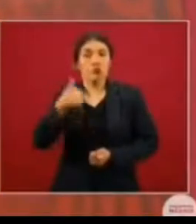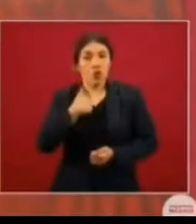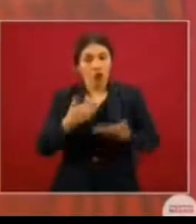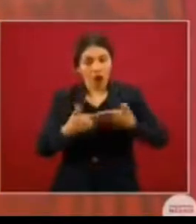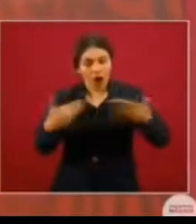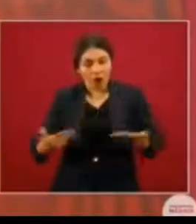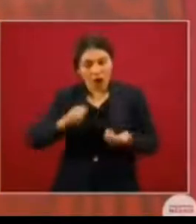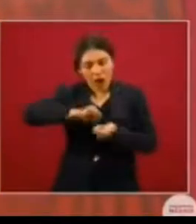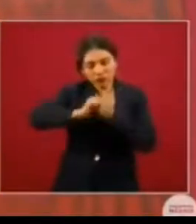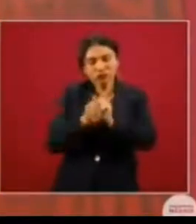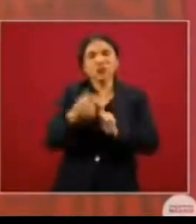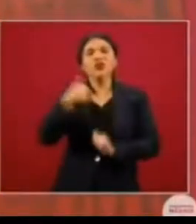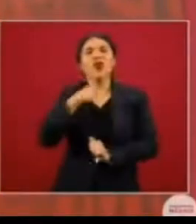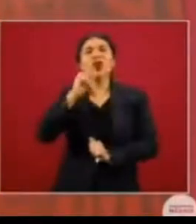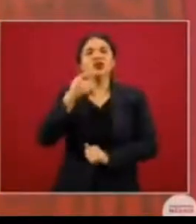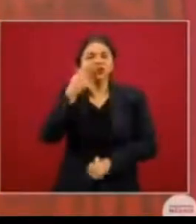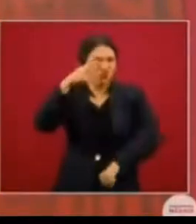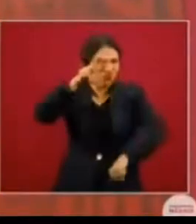guardián